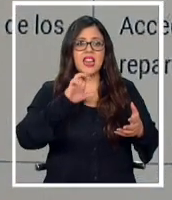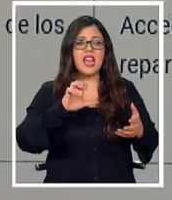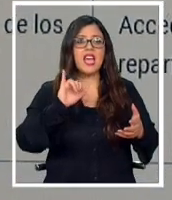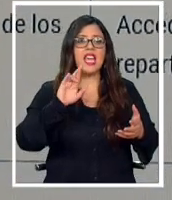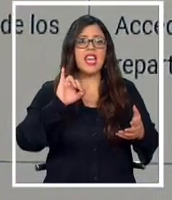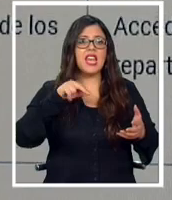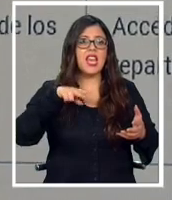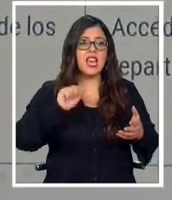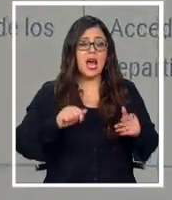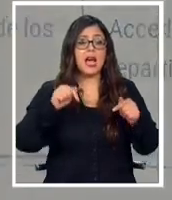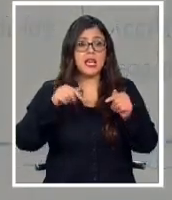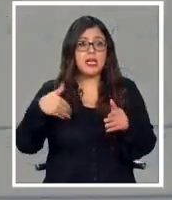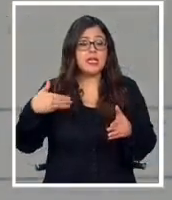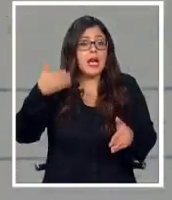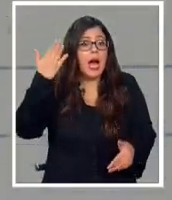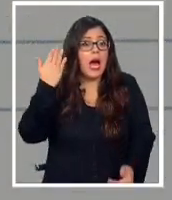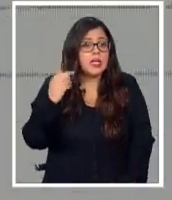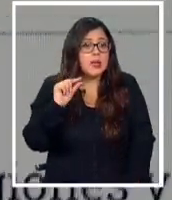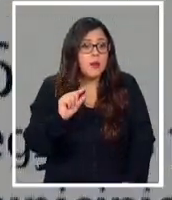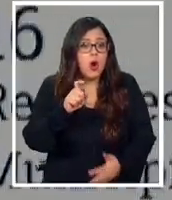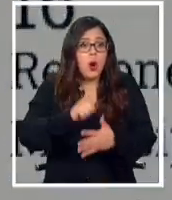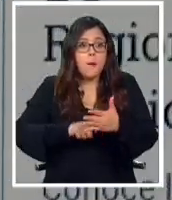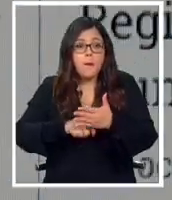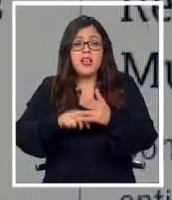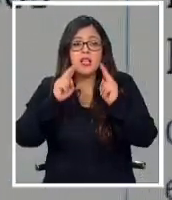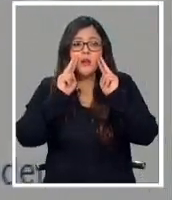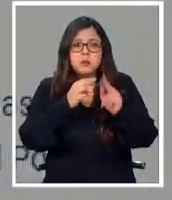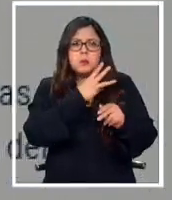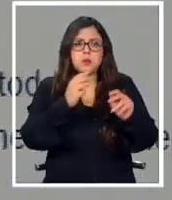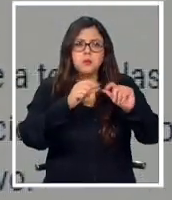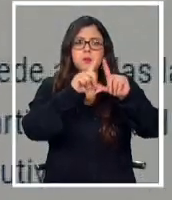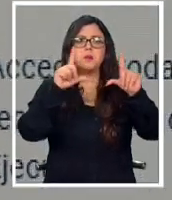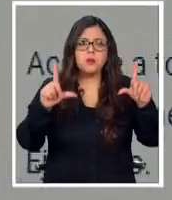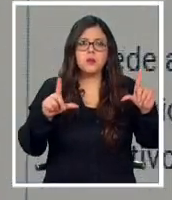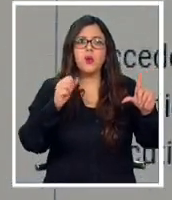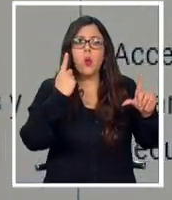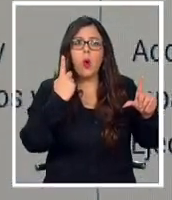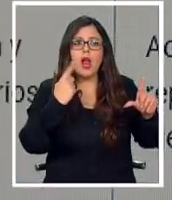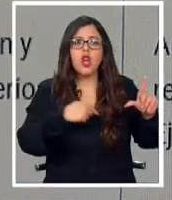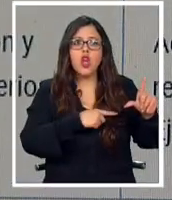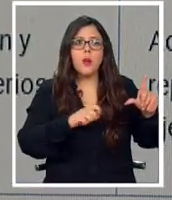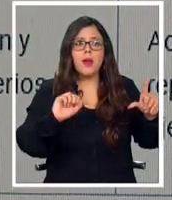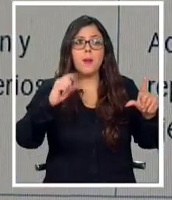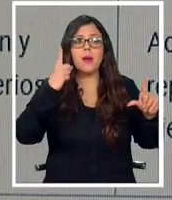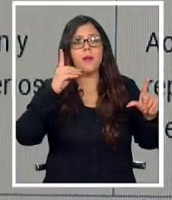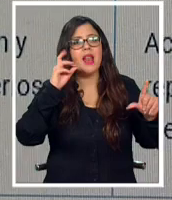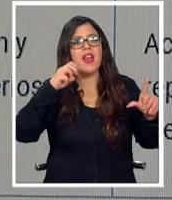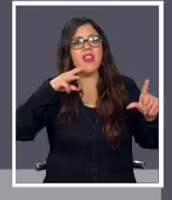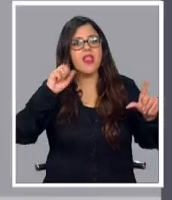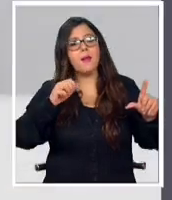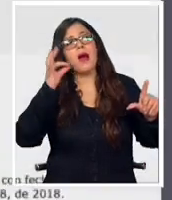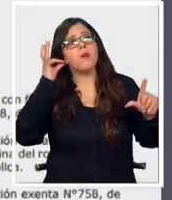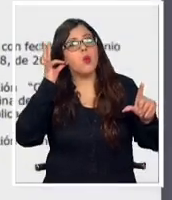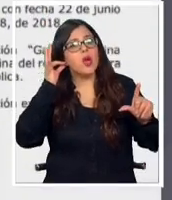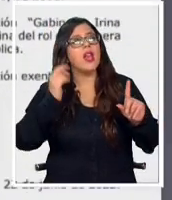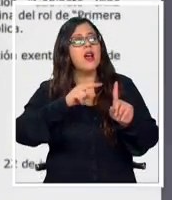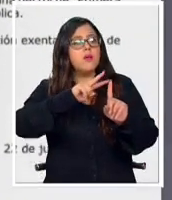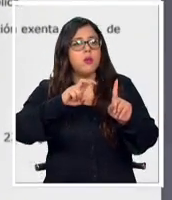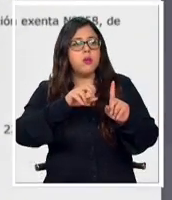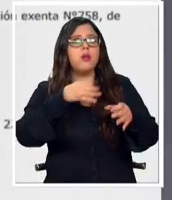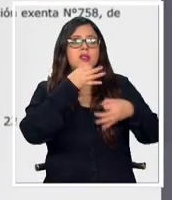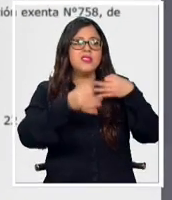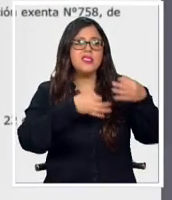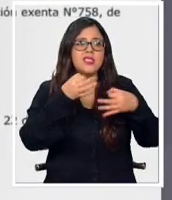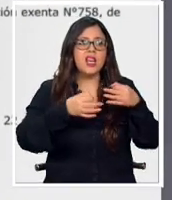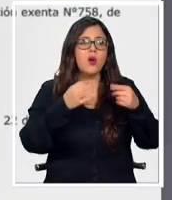uno que hasta hace pocos meses atrás aparecía en la página como primera dama la propia antropóloga reconoció vía twitter